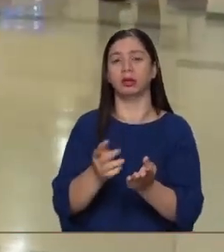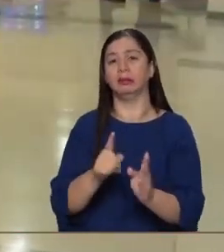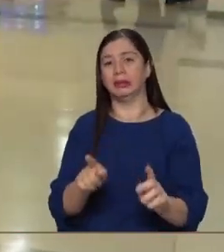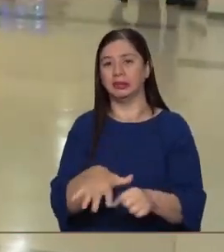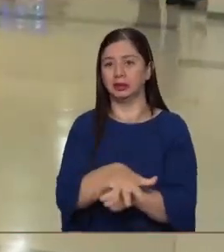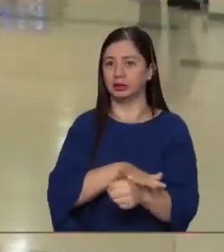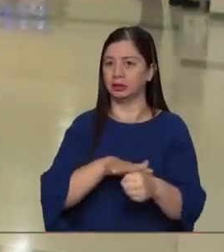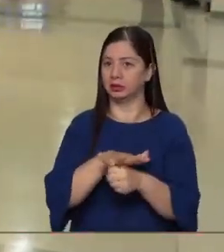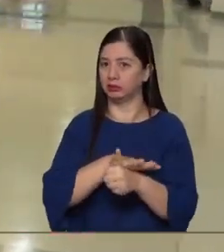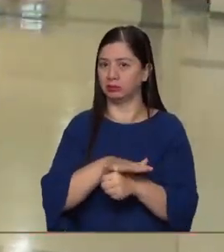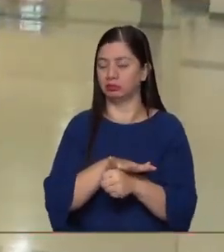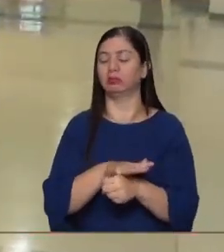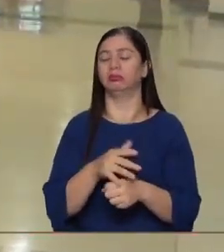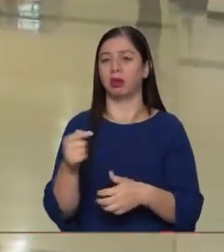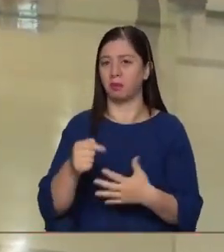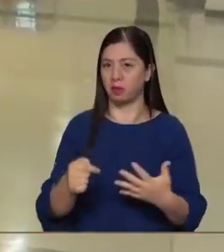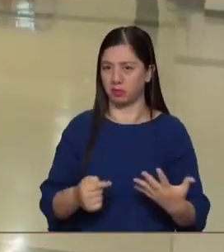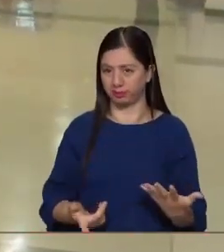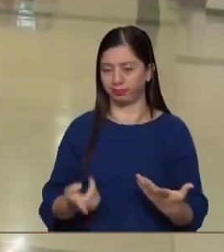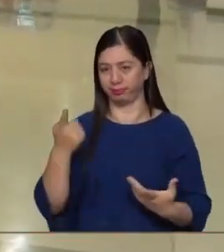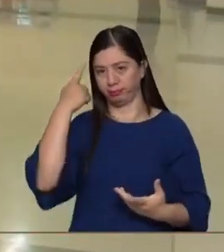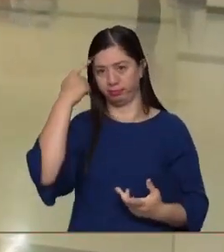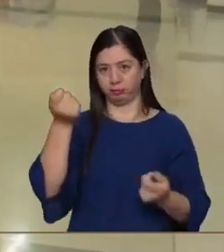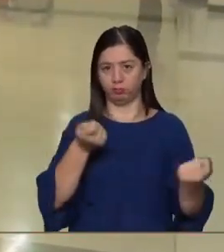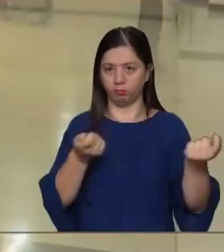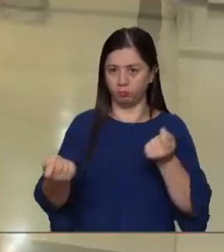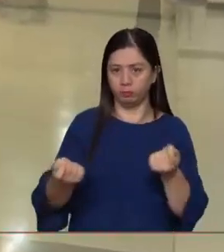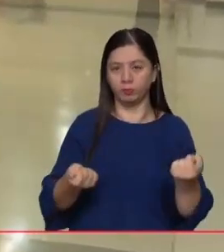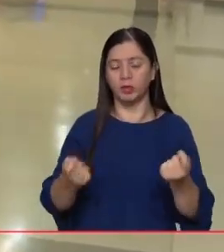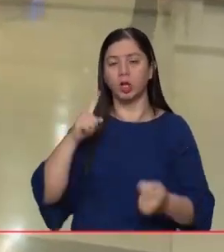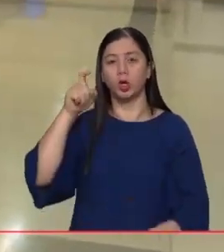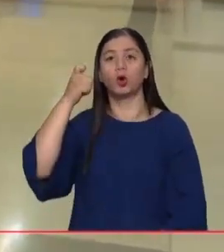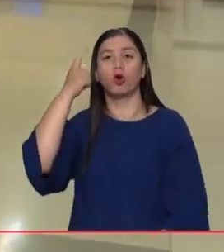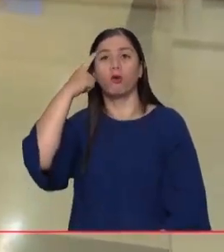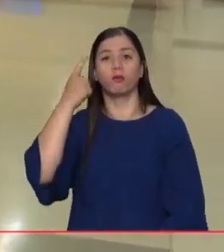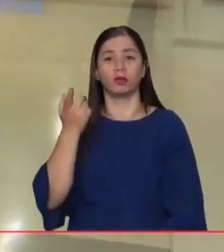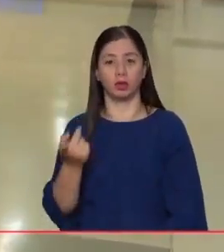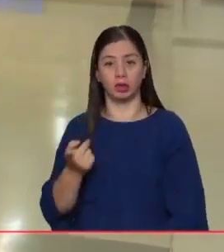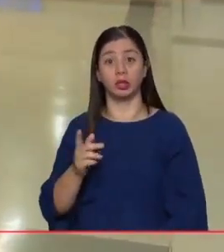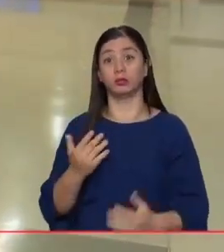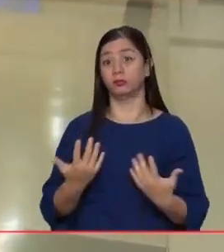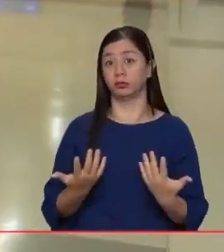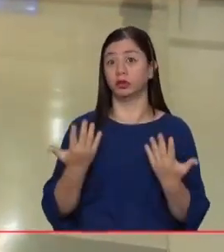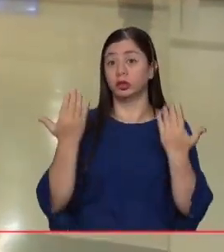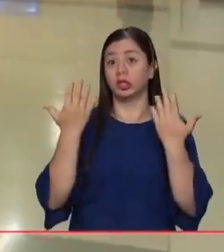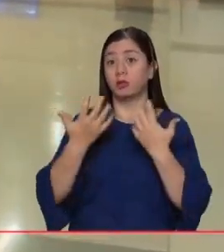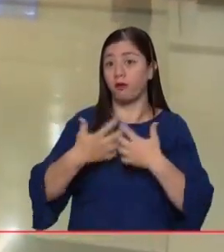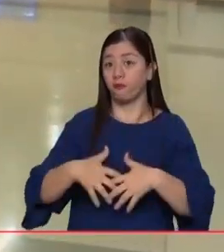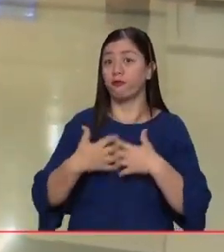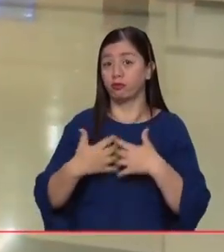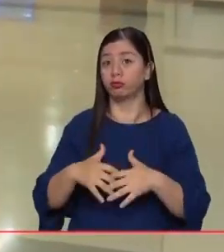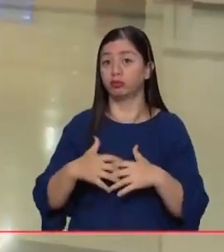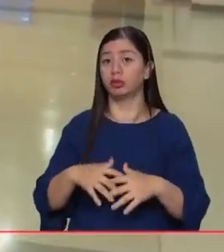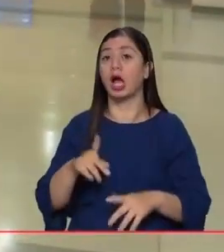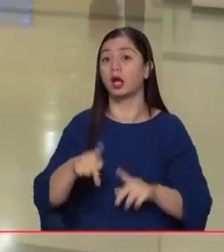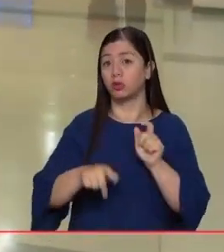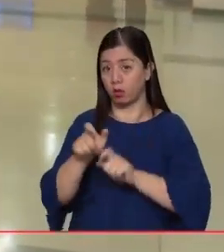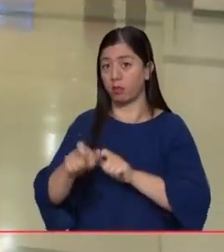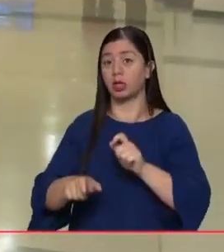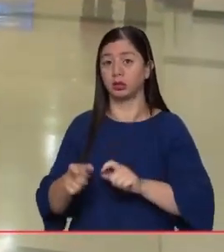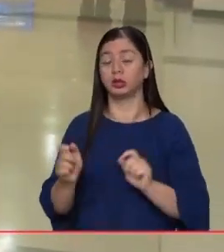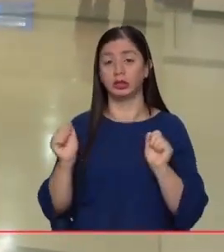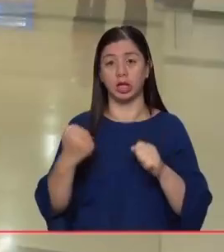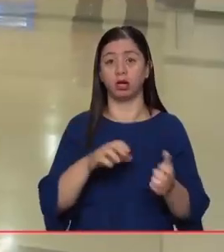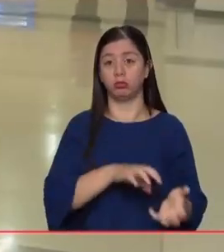situación pues se ha utilizado esta estrategia por parte del gobierno que hasta este momento ha funcionado, Gigi Paula, porque algunos viajeros han podido